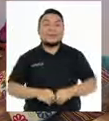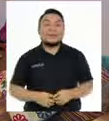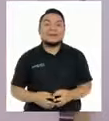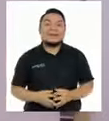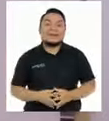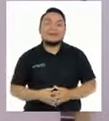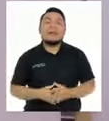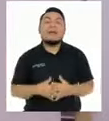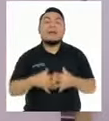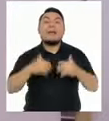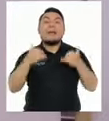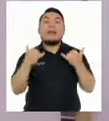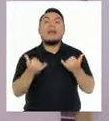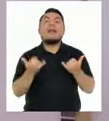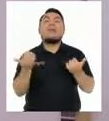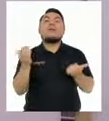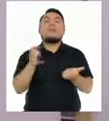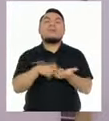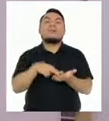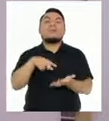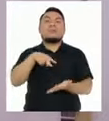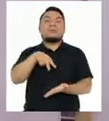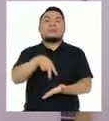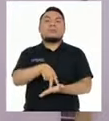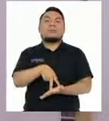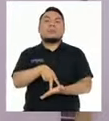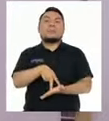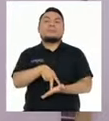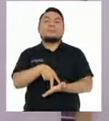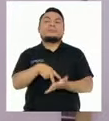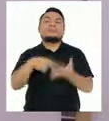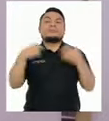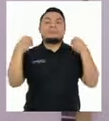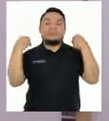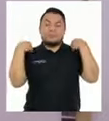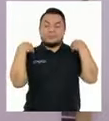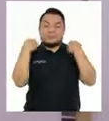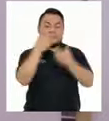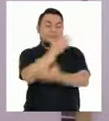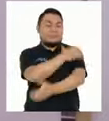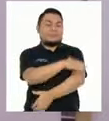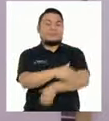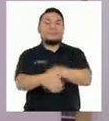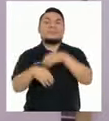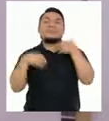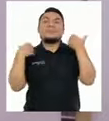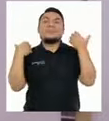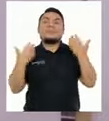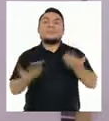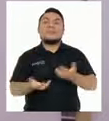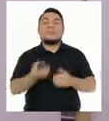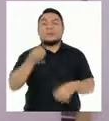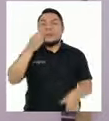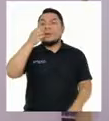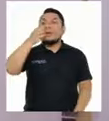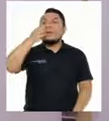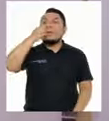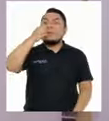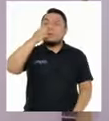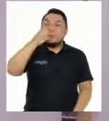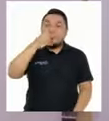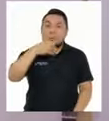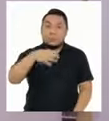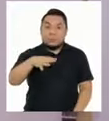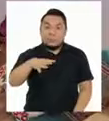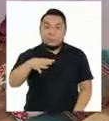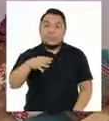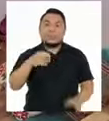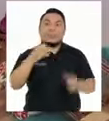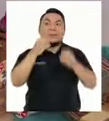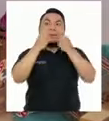Nos inclinamos nuevamente hacia adelante, soltamos los brazos, botamos el aire con un, ya saben,